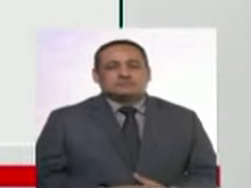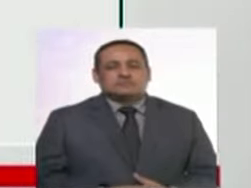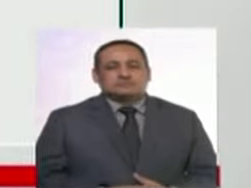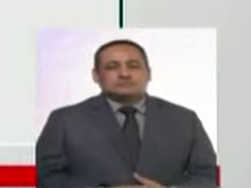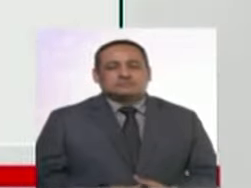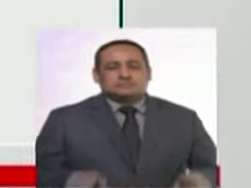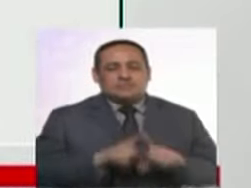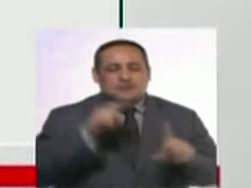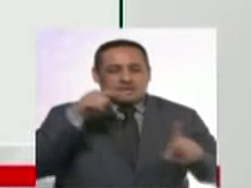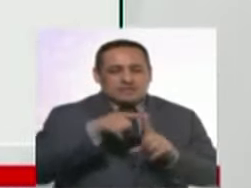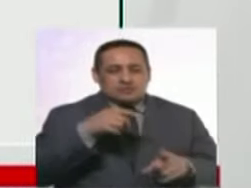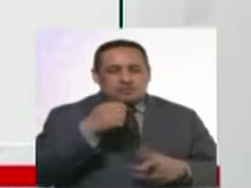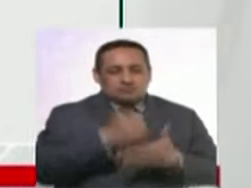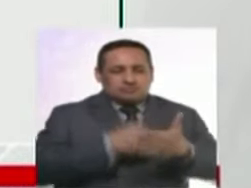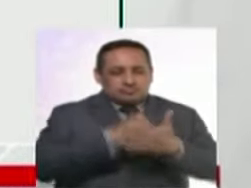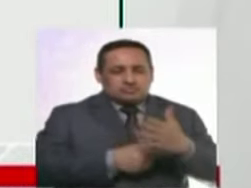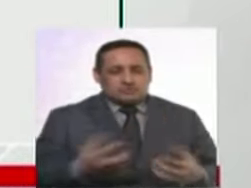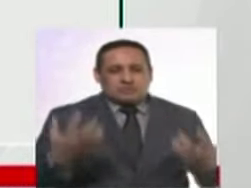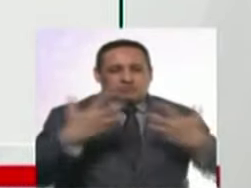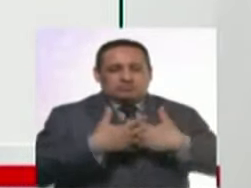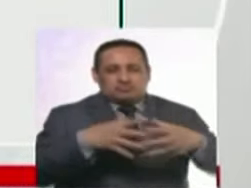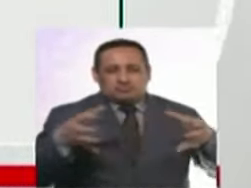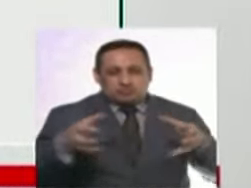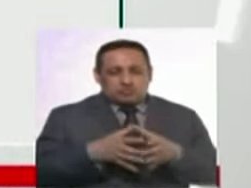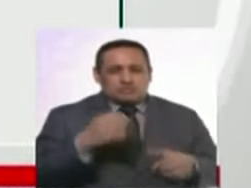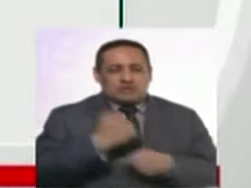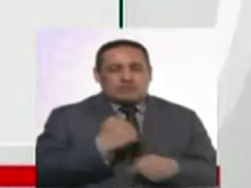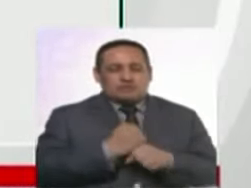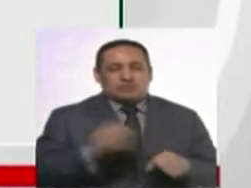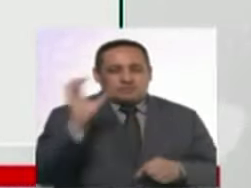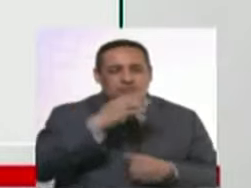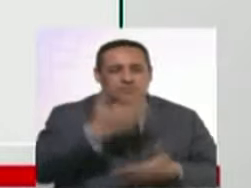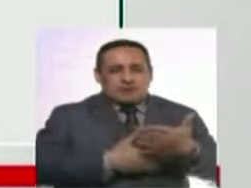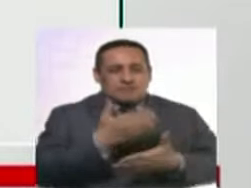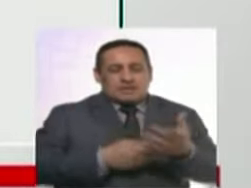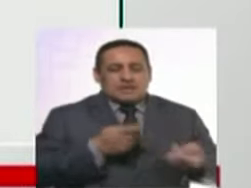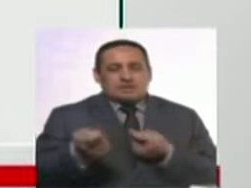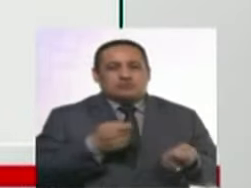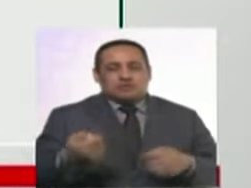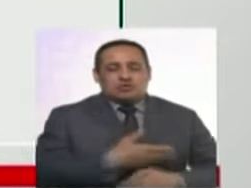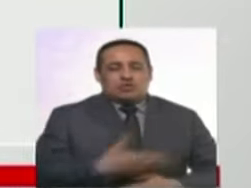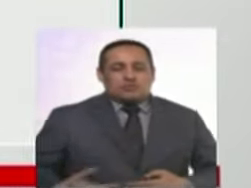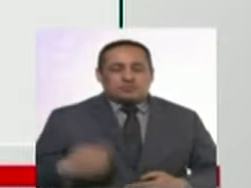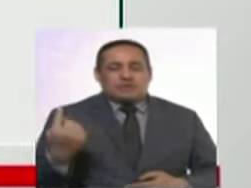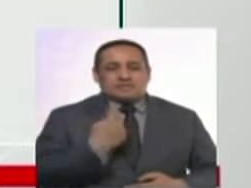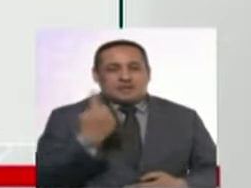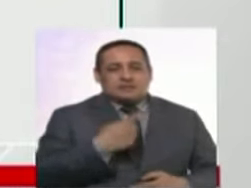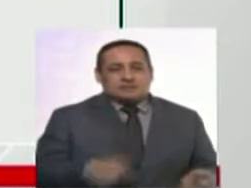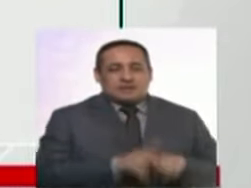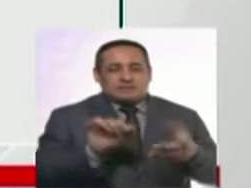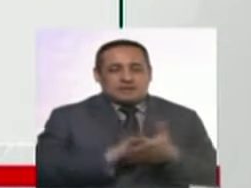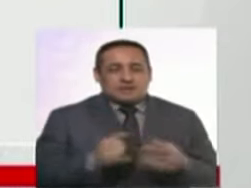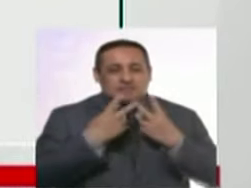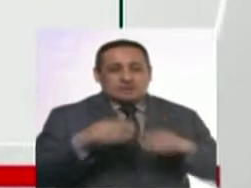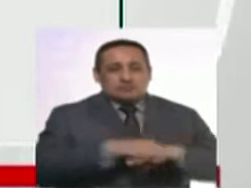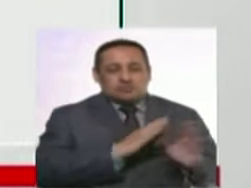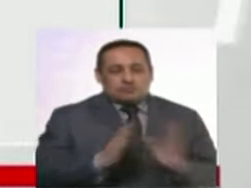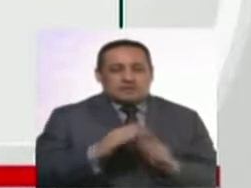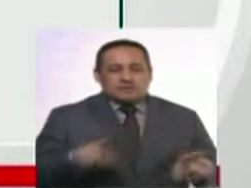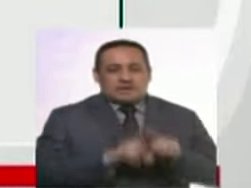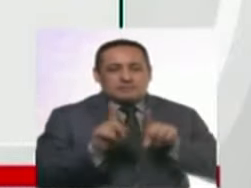el reto del estado fue integrar todas estas acciones en los documentos de gestión del gobierno nacional a través de sus planes